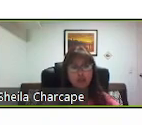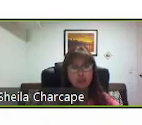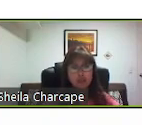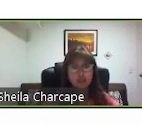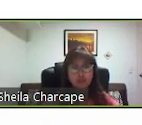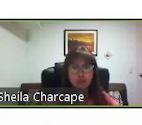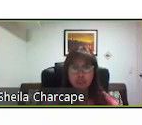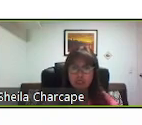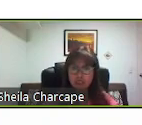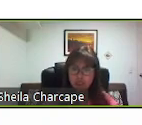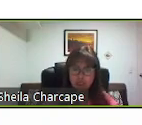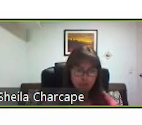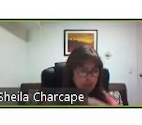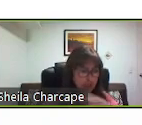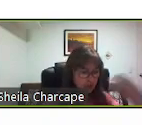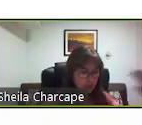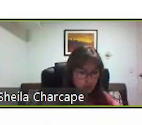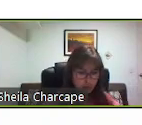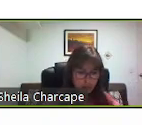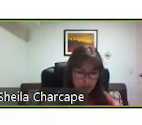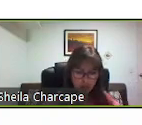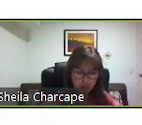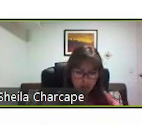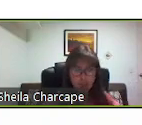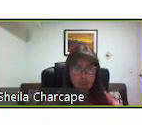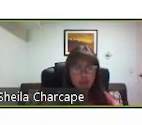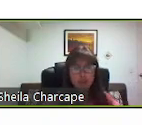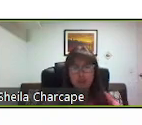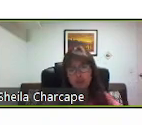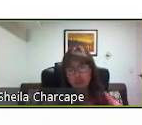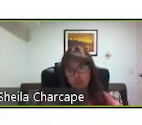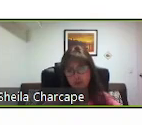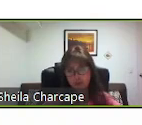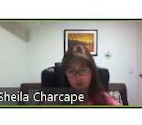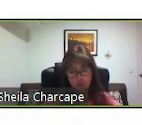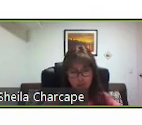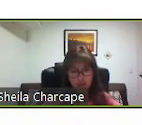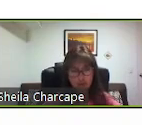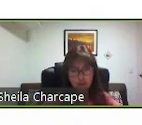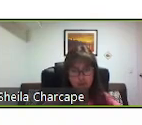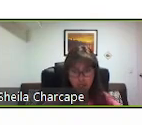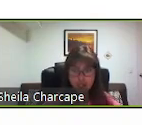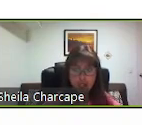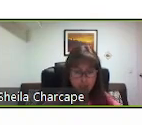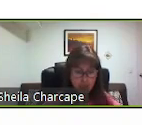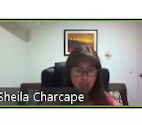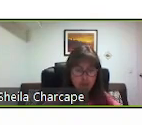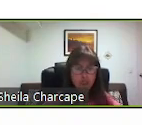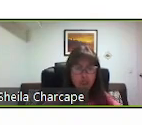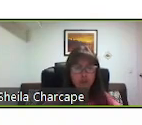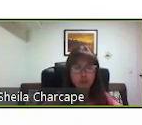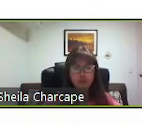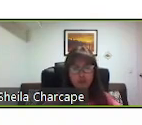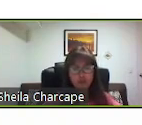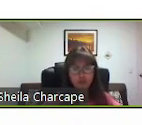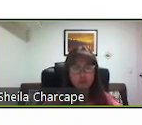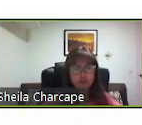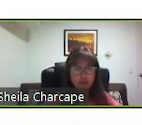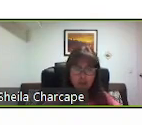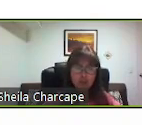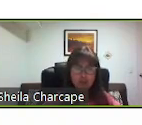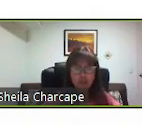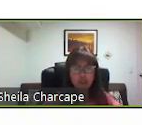le llama maltrato infantil y se resume a todo aquel menor de 18 años, ¿no? Para que no haya